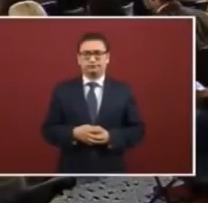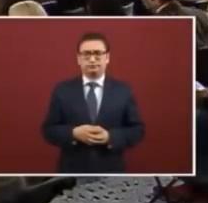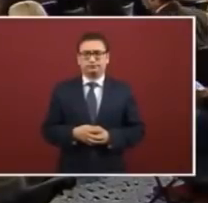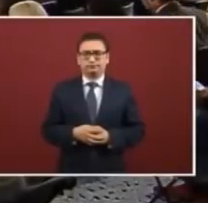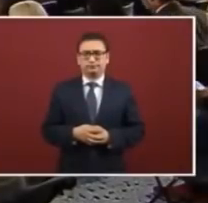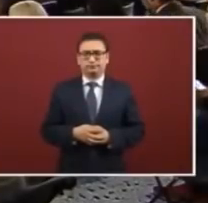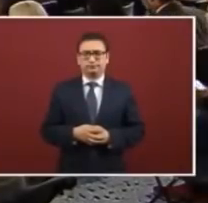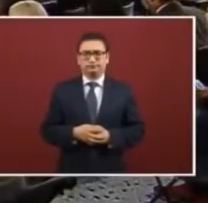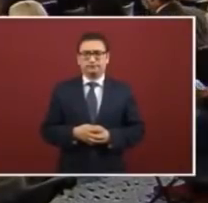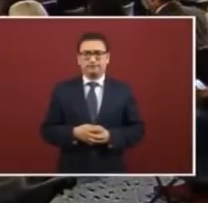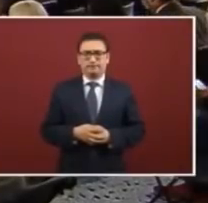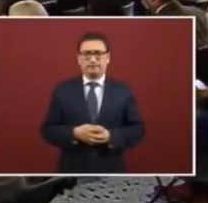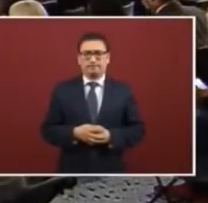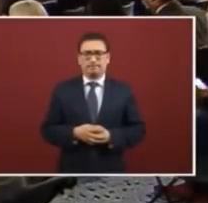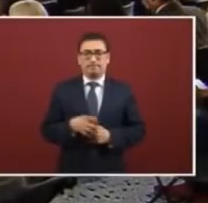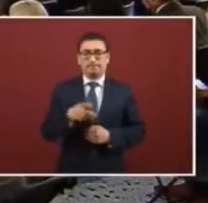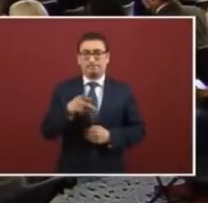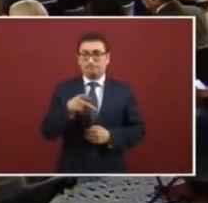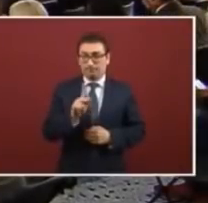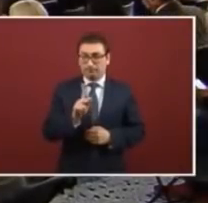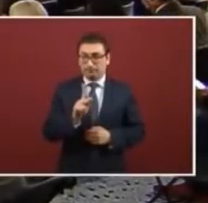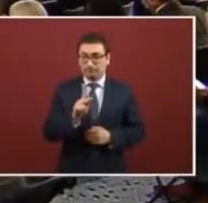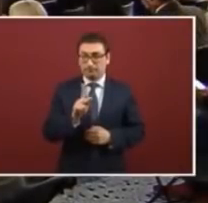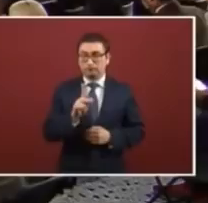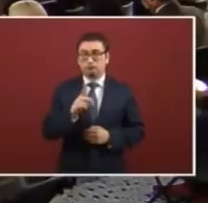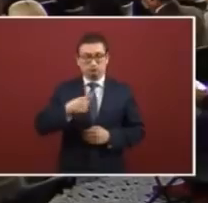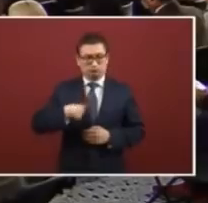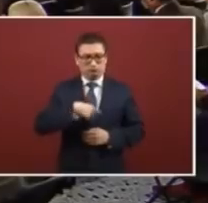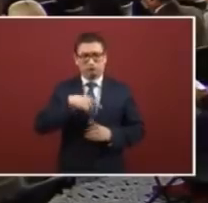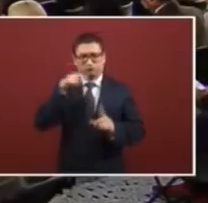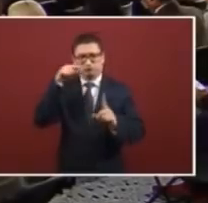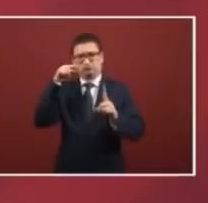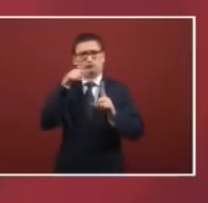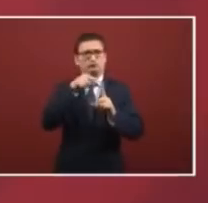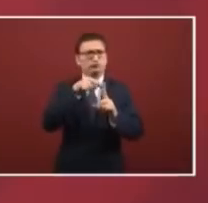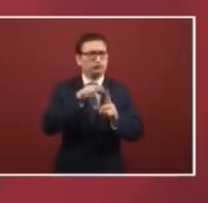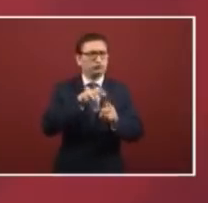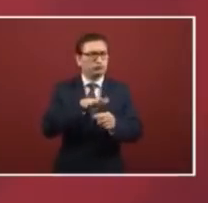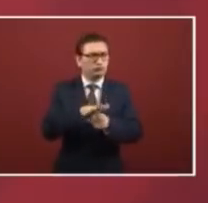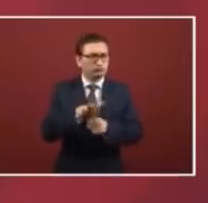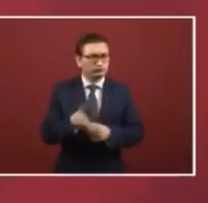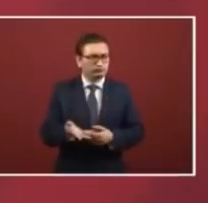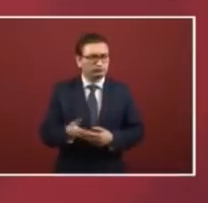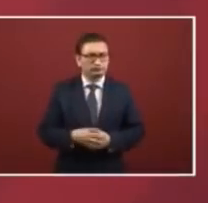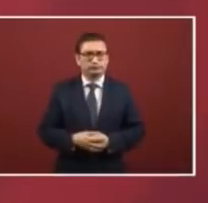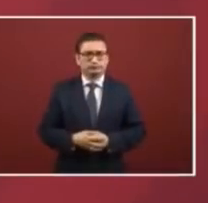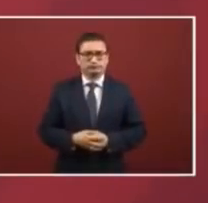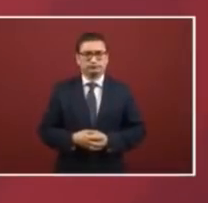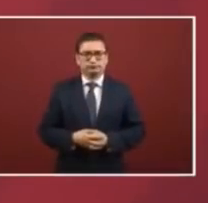Pero la meta es llegar a